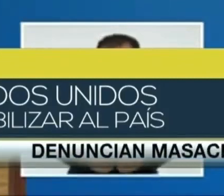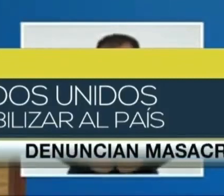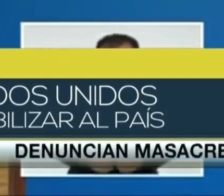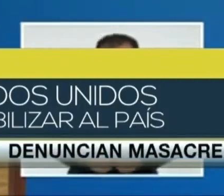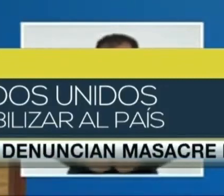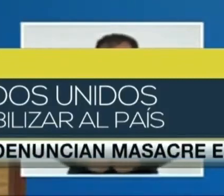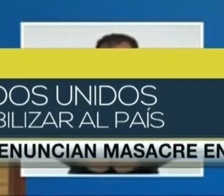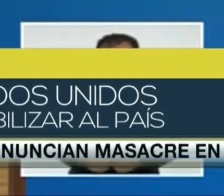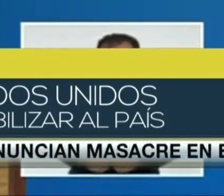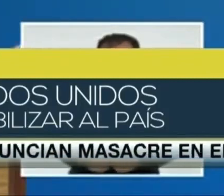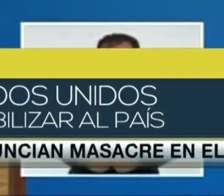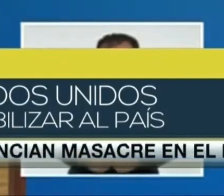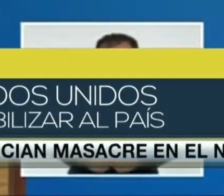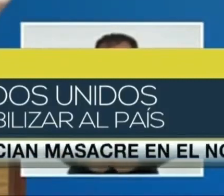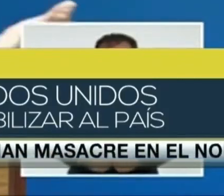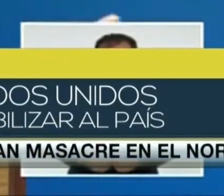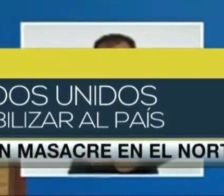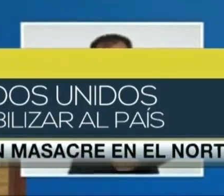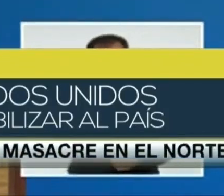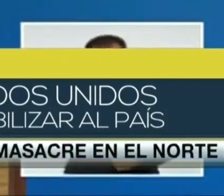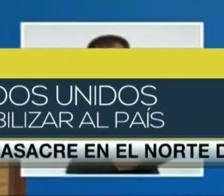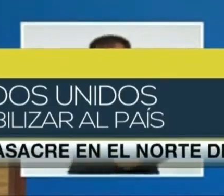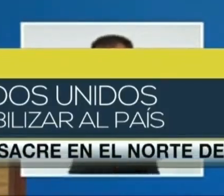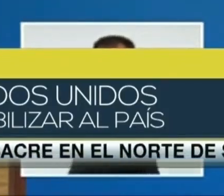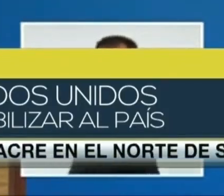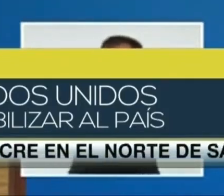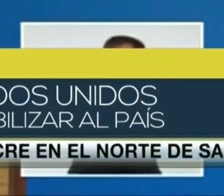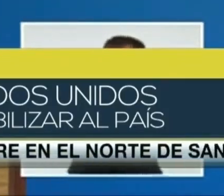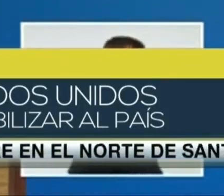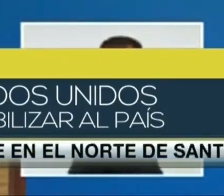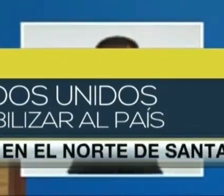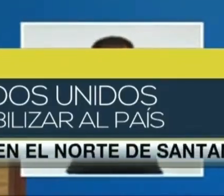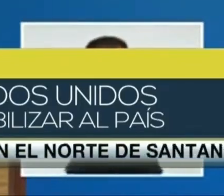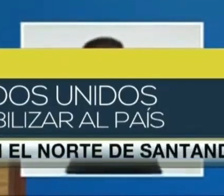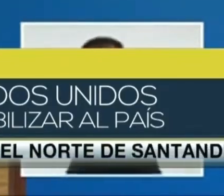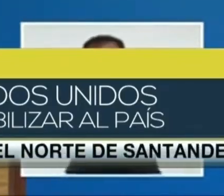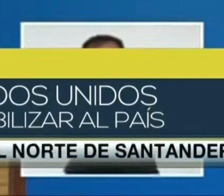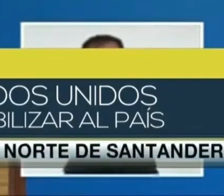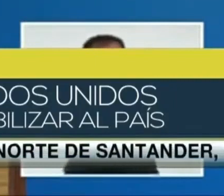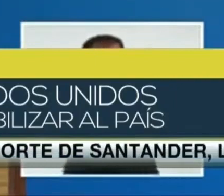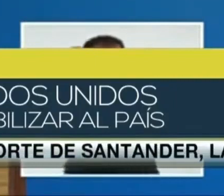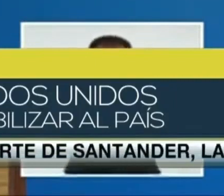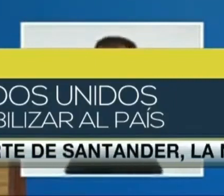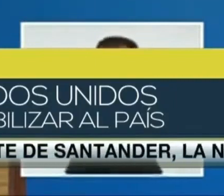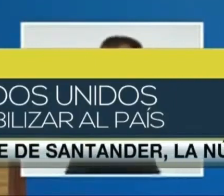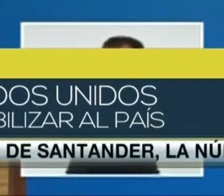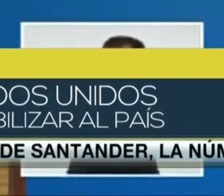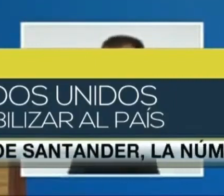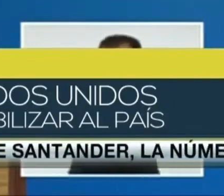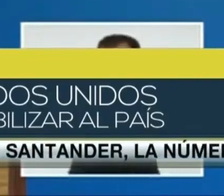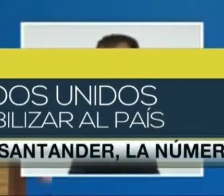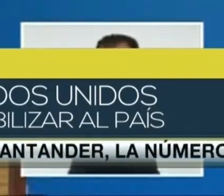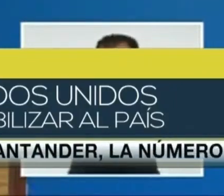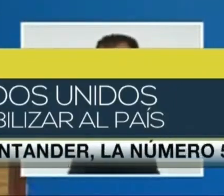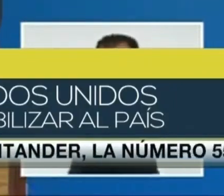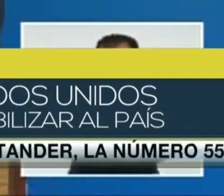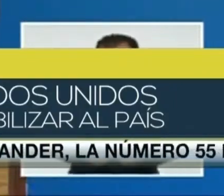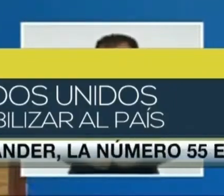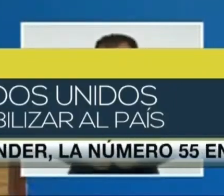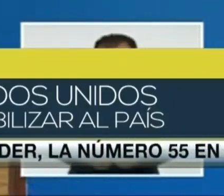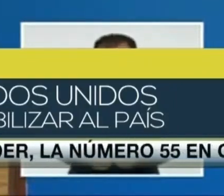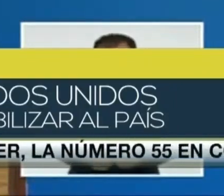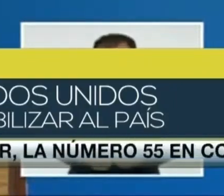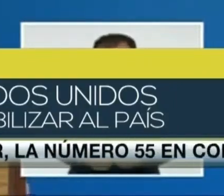al concepto de independencia y soberanía de los estados, atañe a la lucha de David